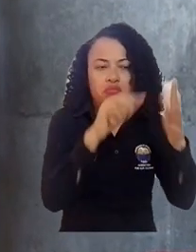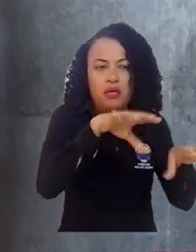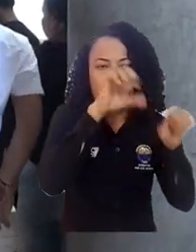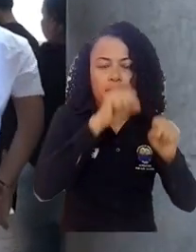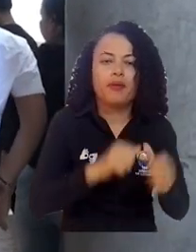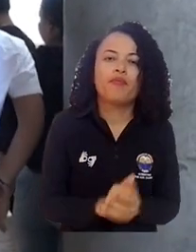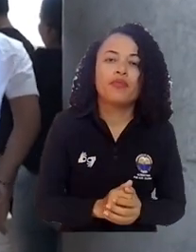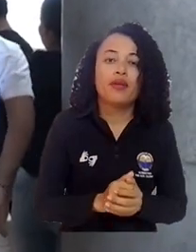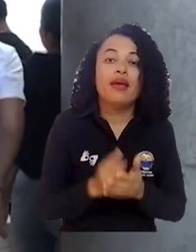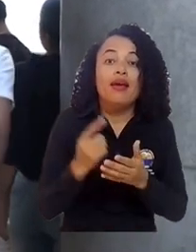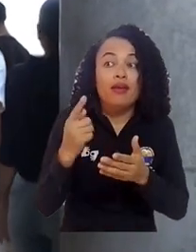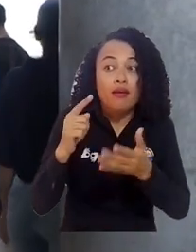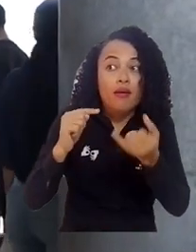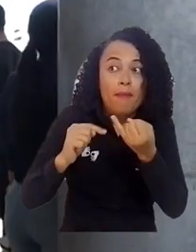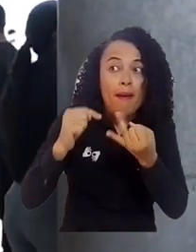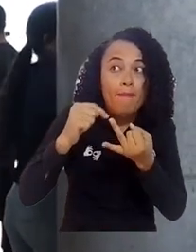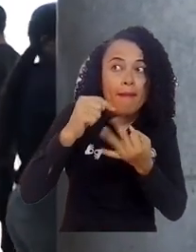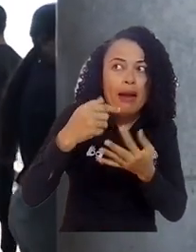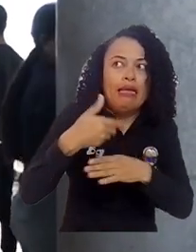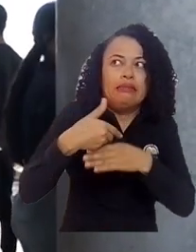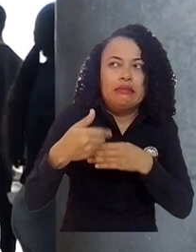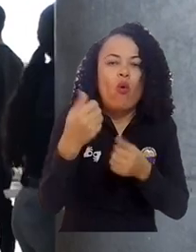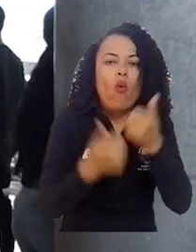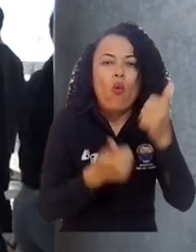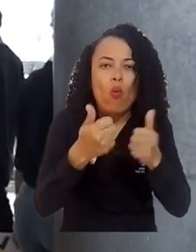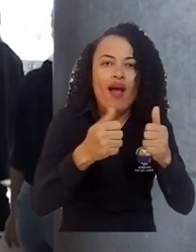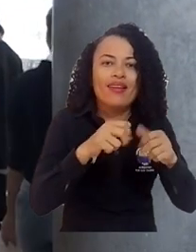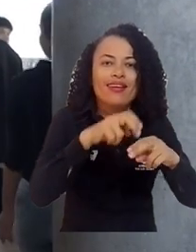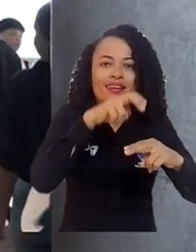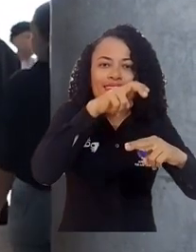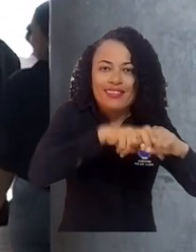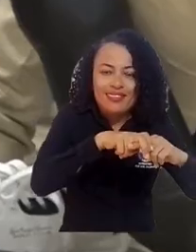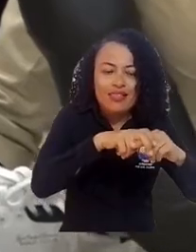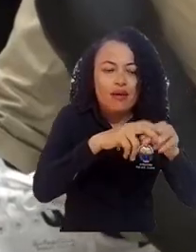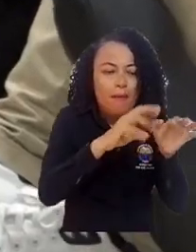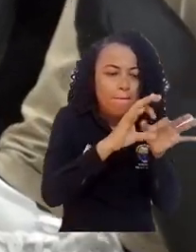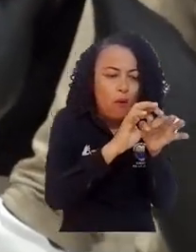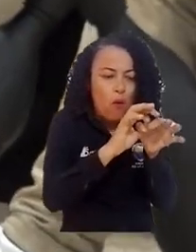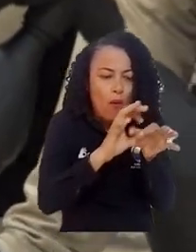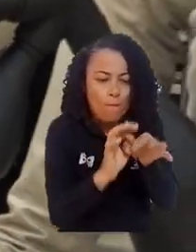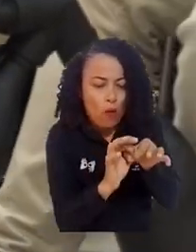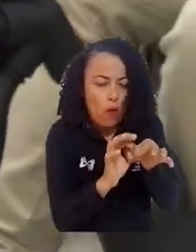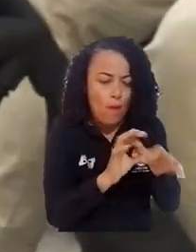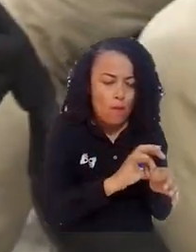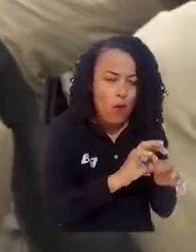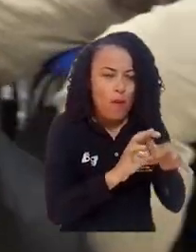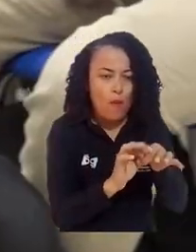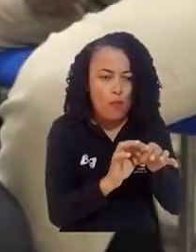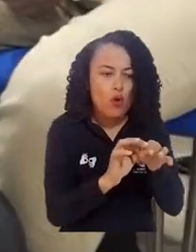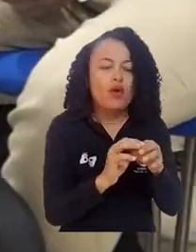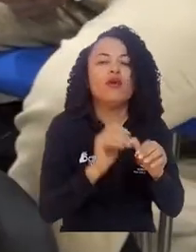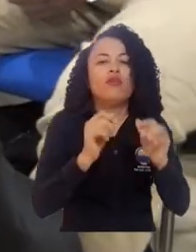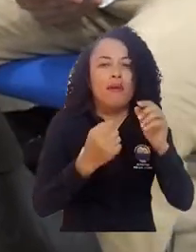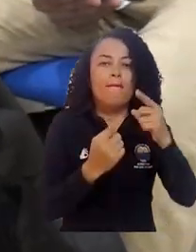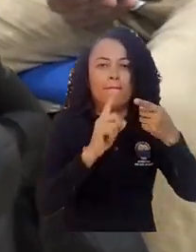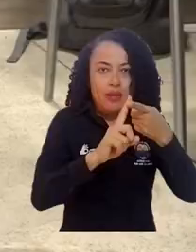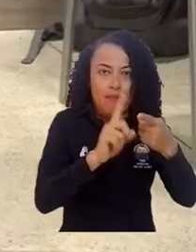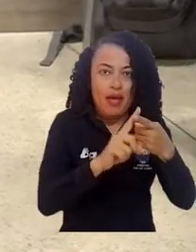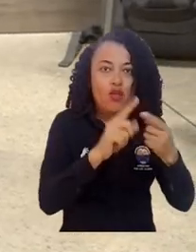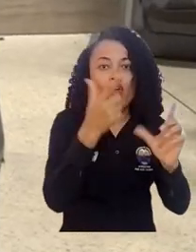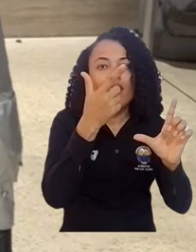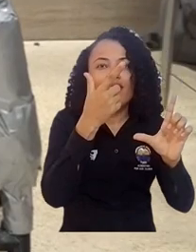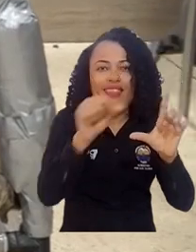unas uniones para que la silla conectara y junto con eso también hacer el diseño de la silla. Con lo cual, ese diseño que fue al principio